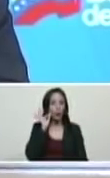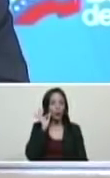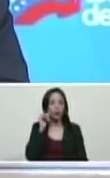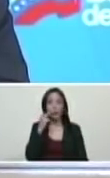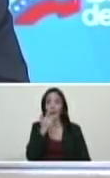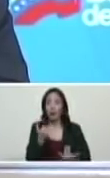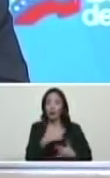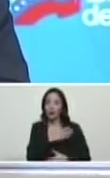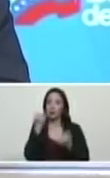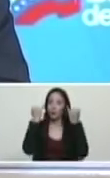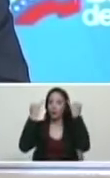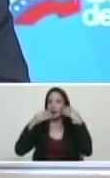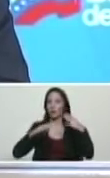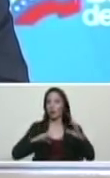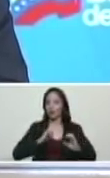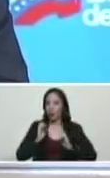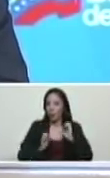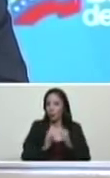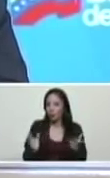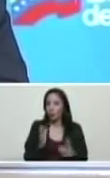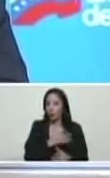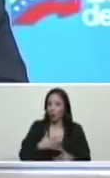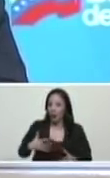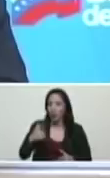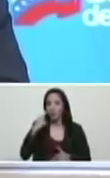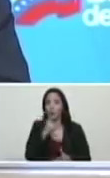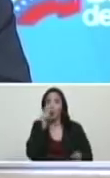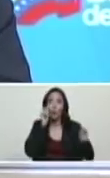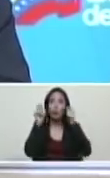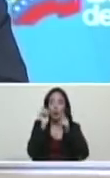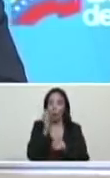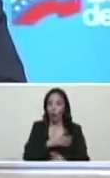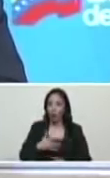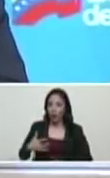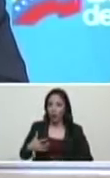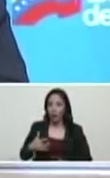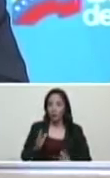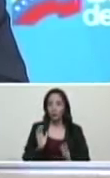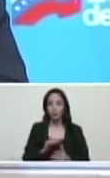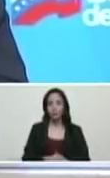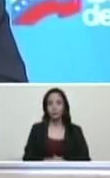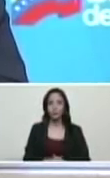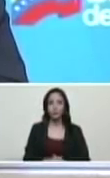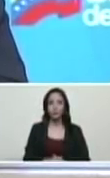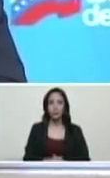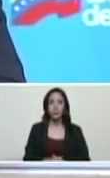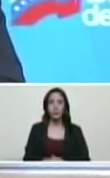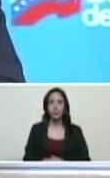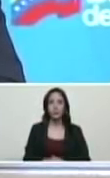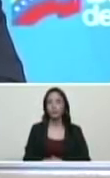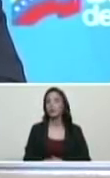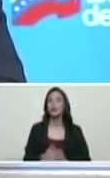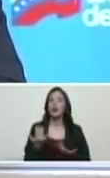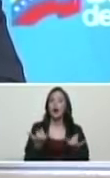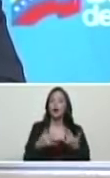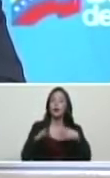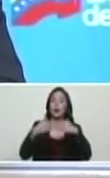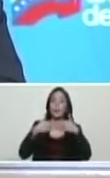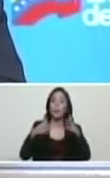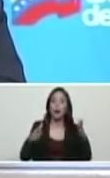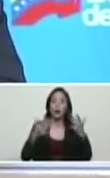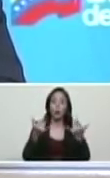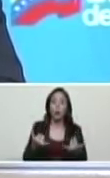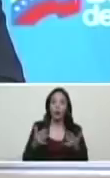están motivados para una actividad turística. Yo le pido a la banca pública, aquí están